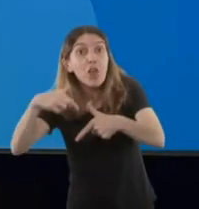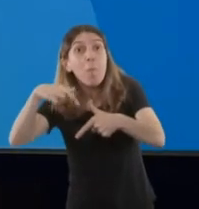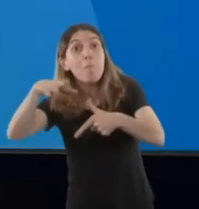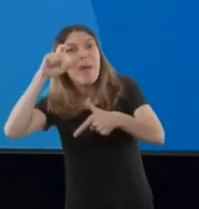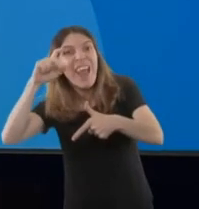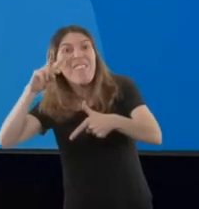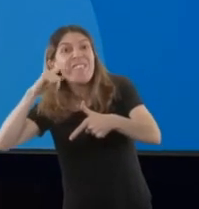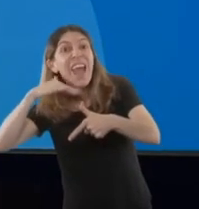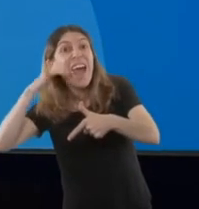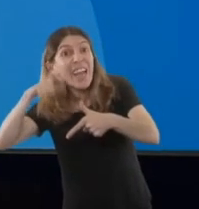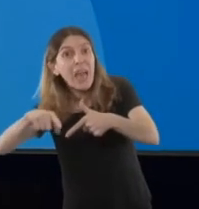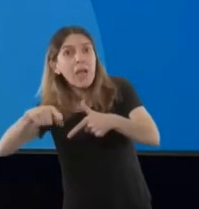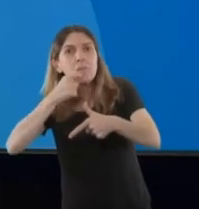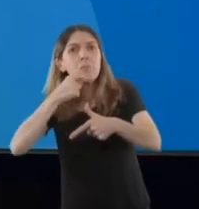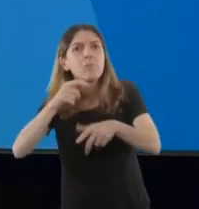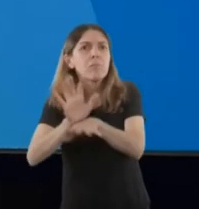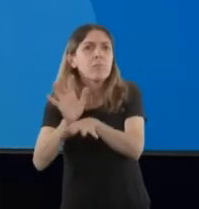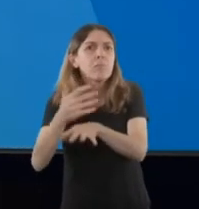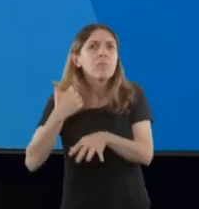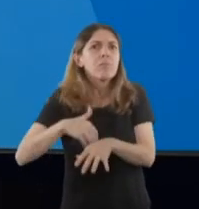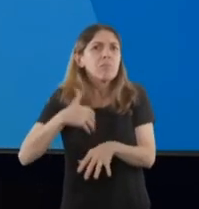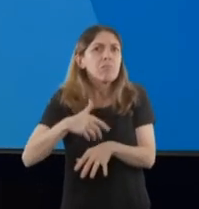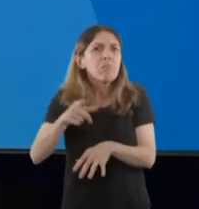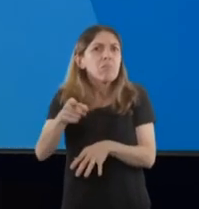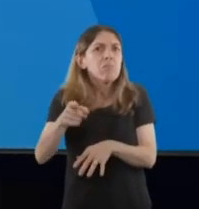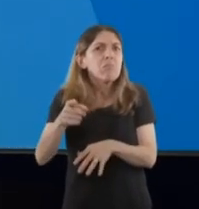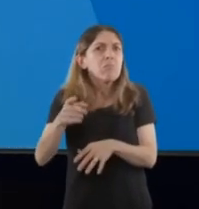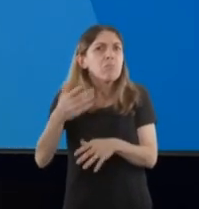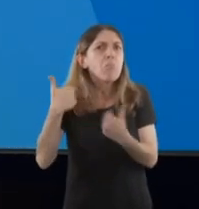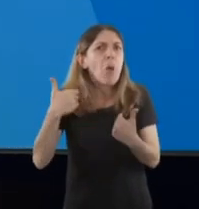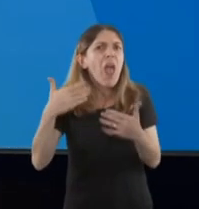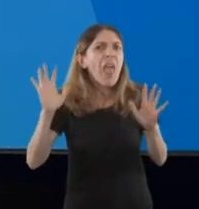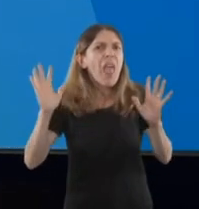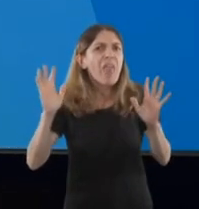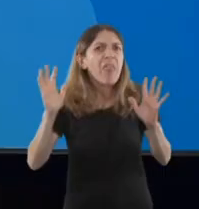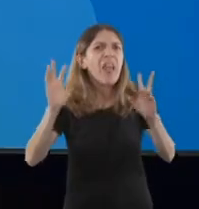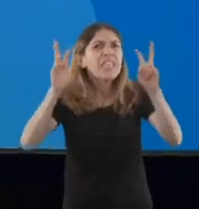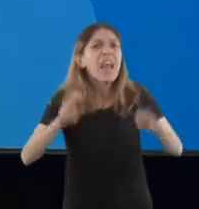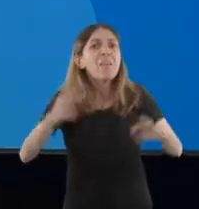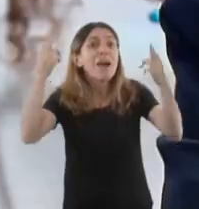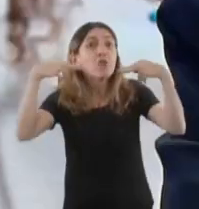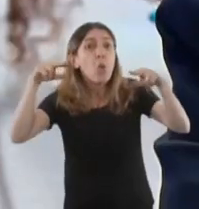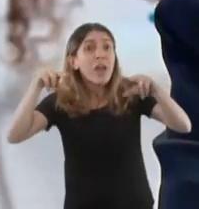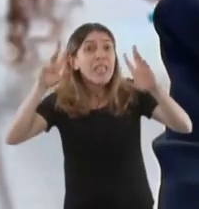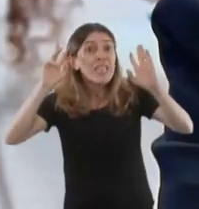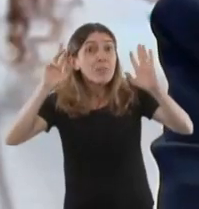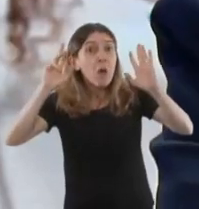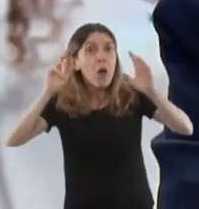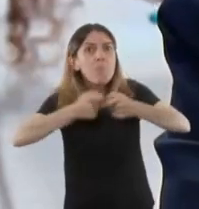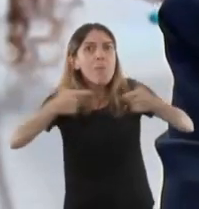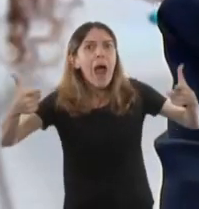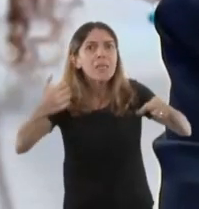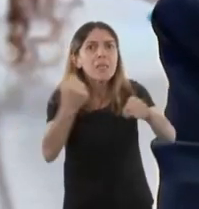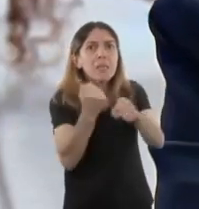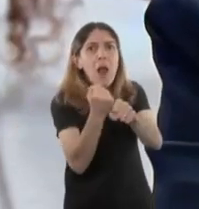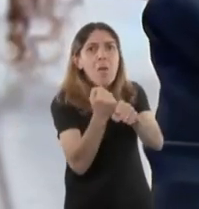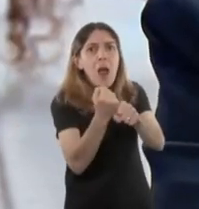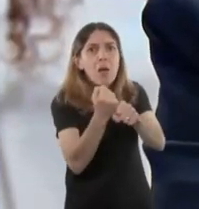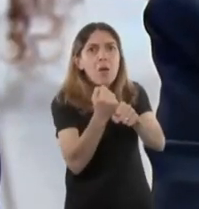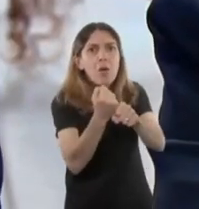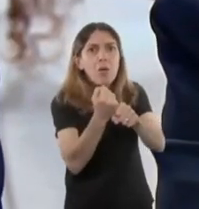argentina tiene oportunidades alrededor de la generación de valor y empleo en el turismo entendiendo